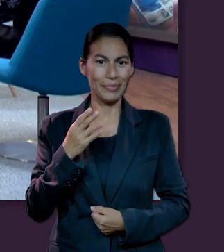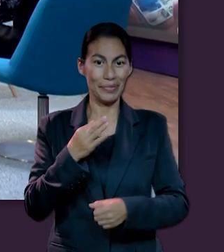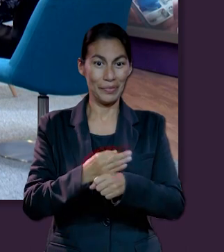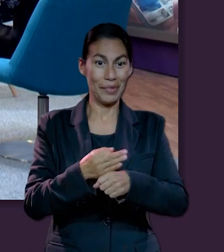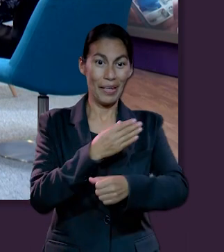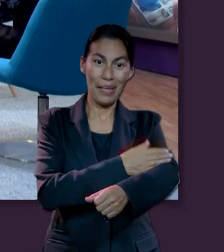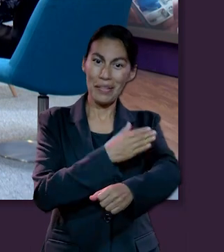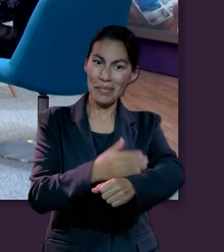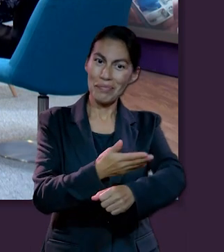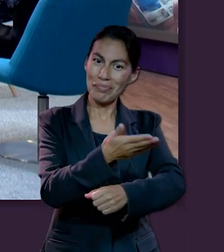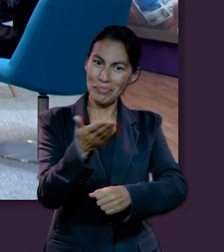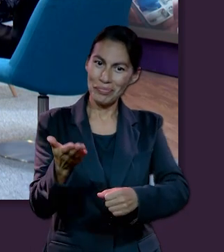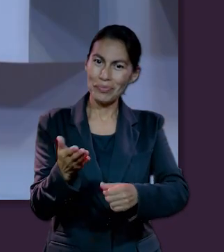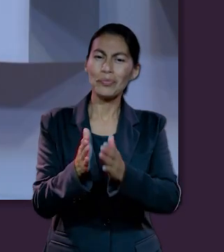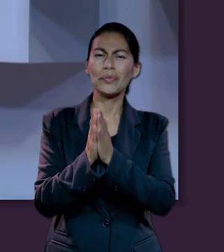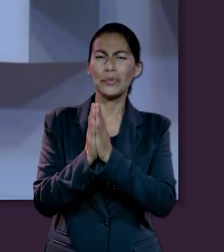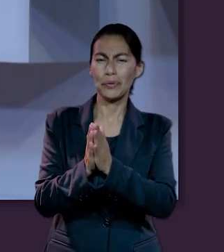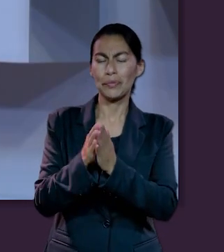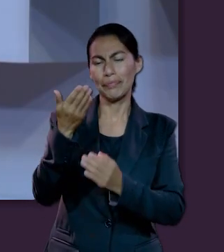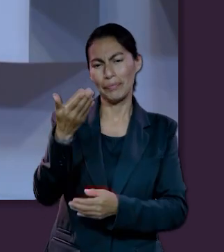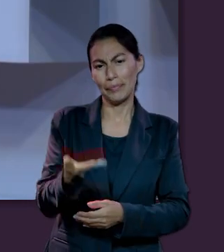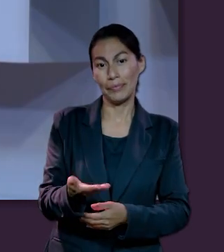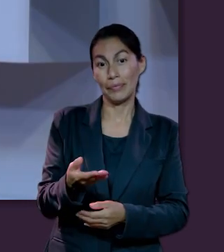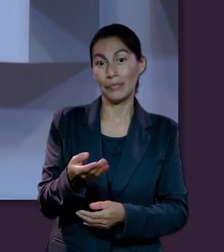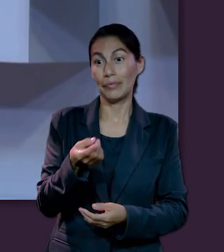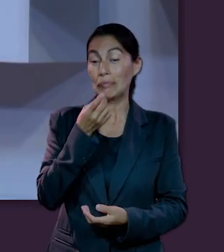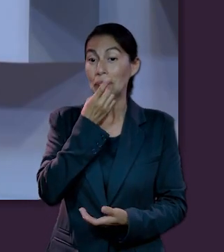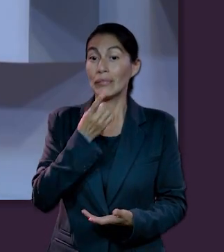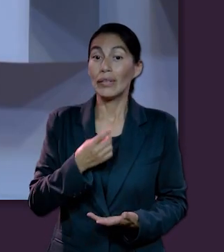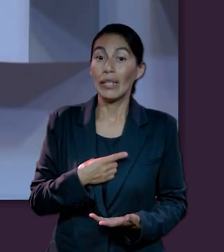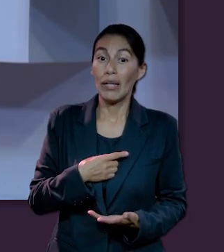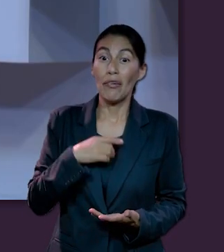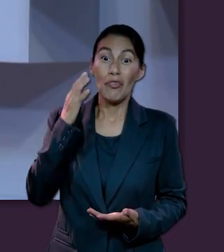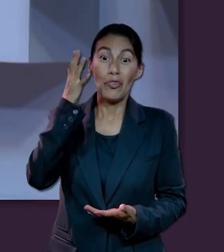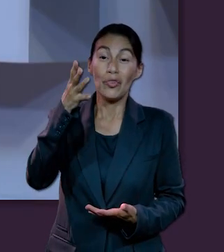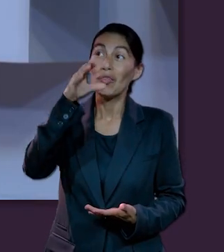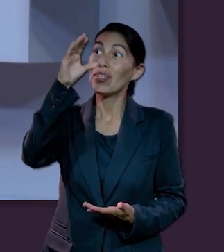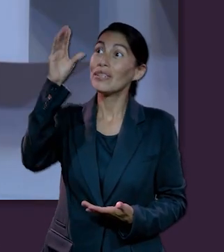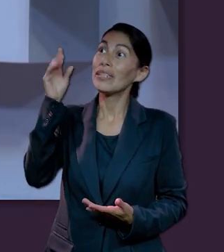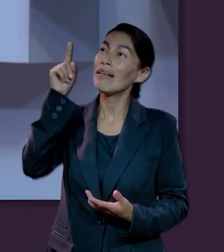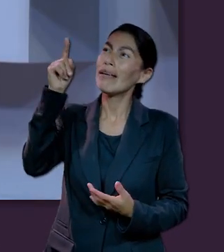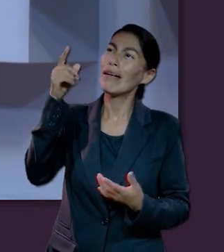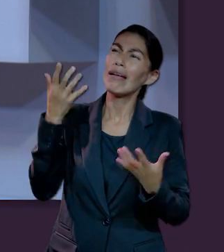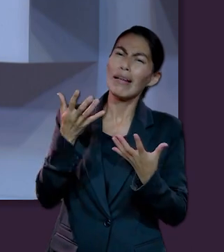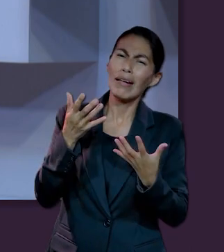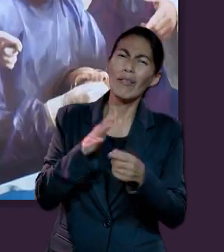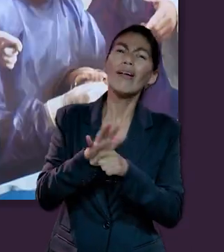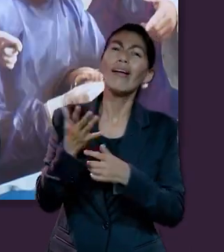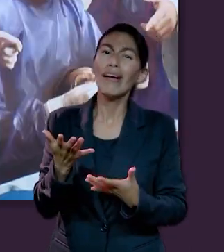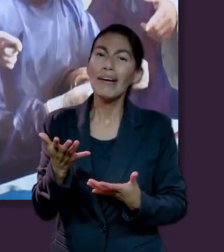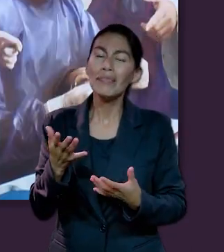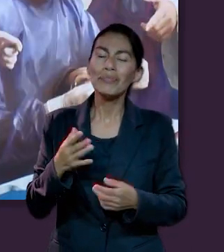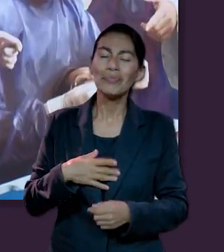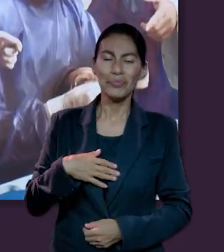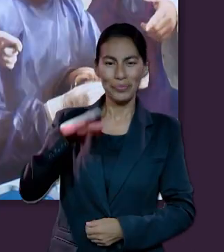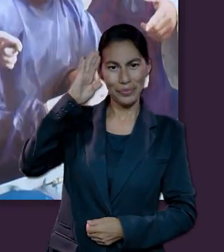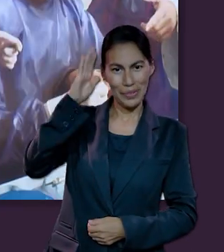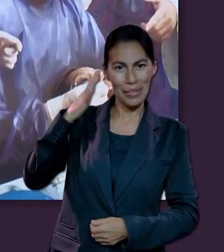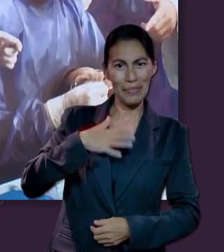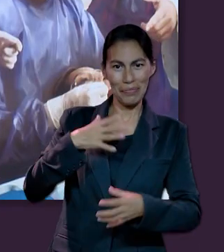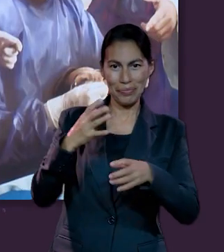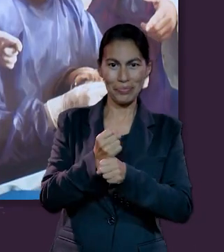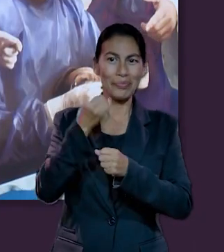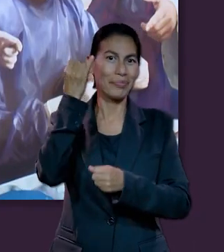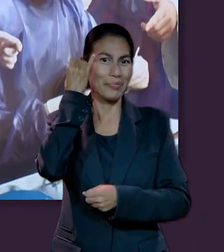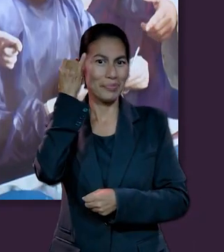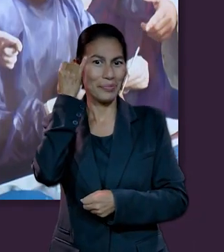se presenten, y a la vez contesten la pregunta, ¿qué les gustaría hacer cuando estén en el cielo? ¿Qué tal? Yo soy